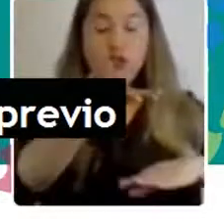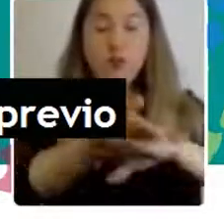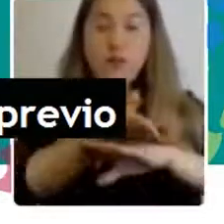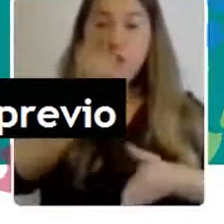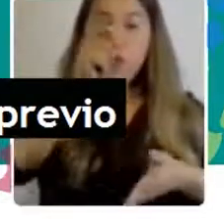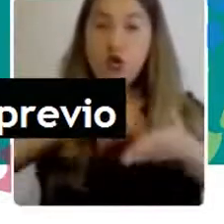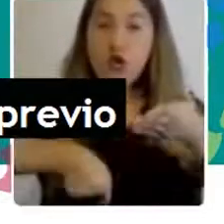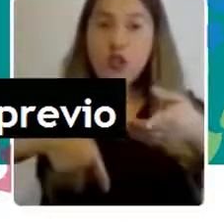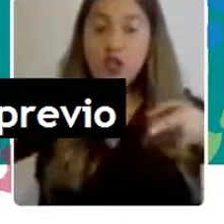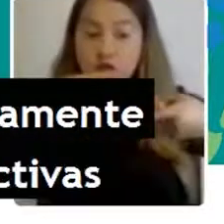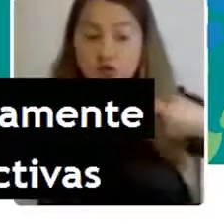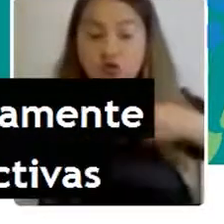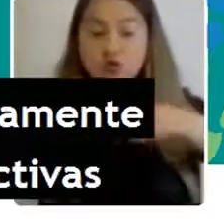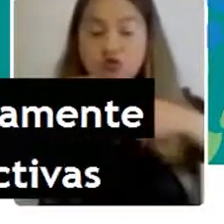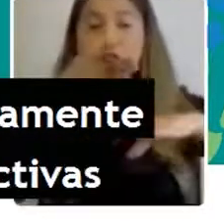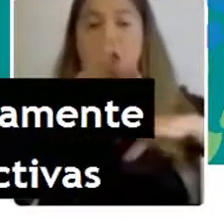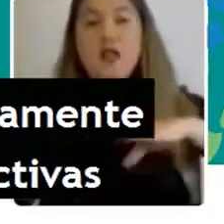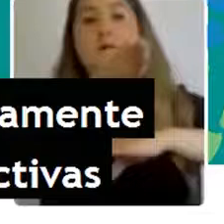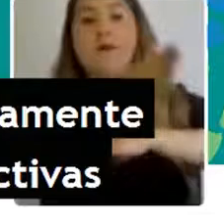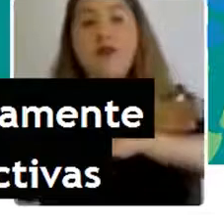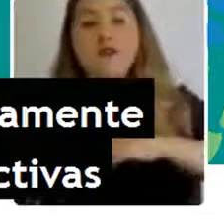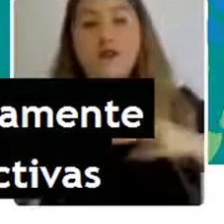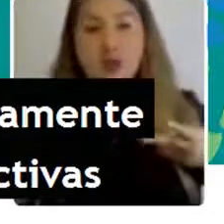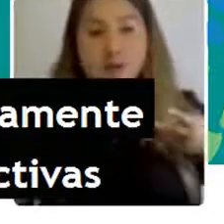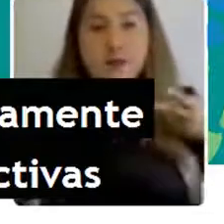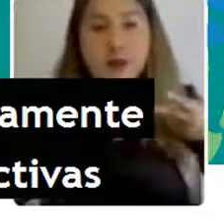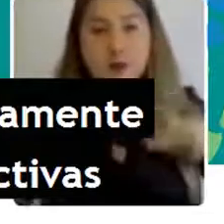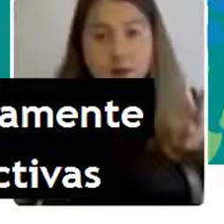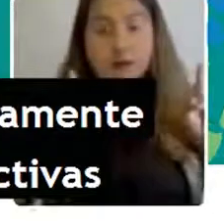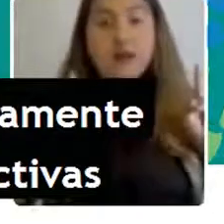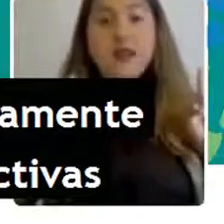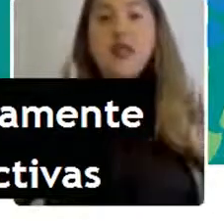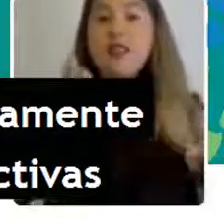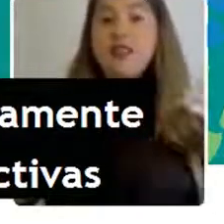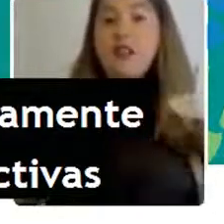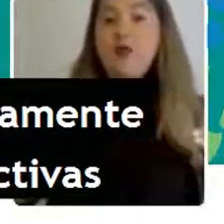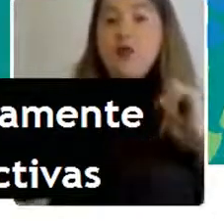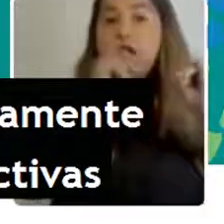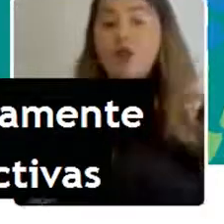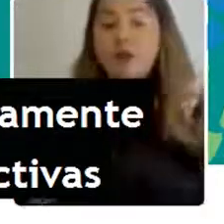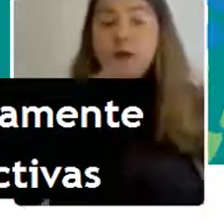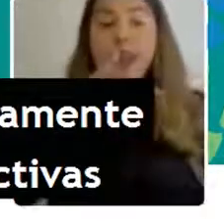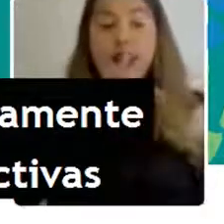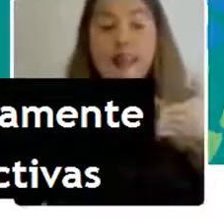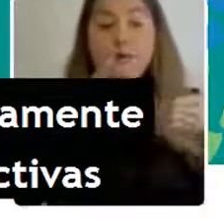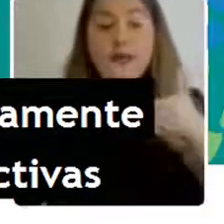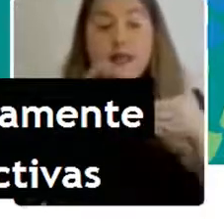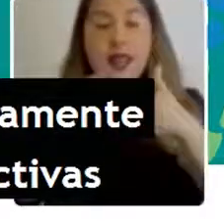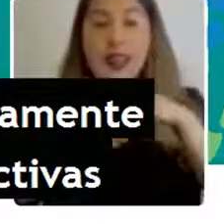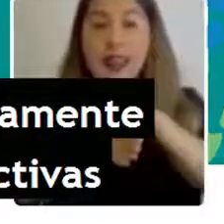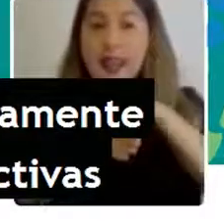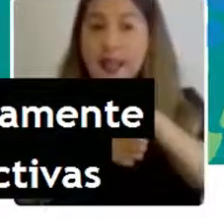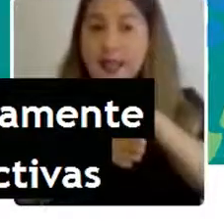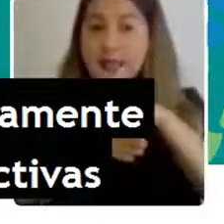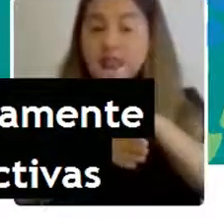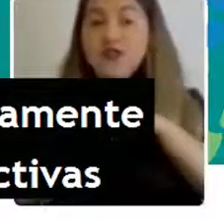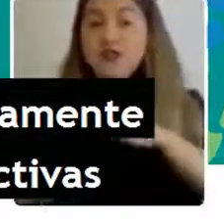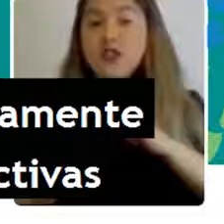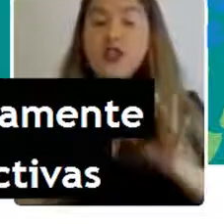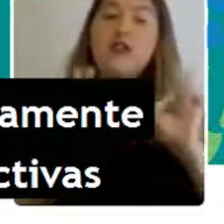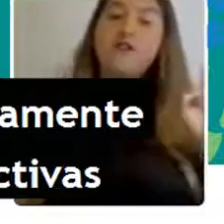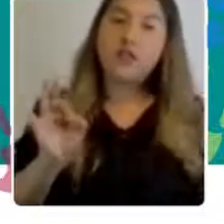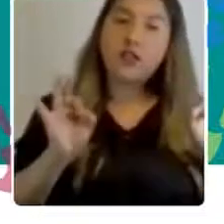permita de una u otra forma limitar el acceso posterior si es que efectivamente las intervenciones se demuestran